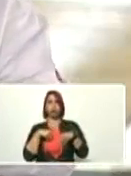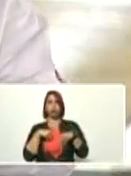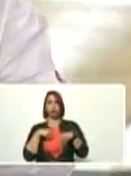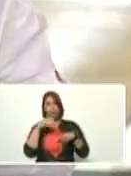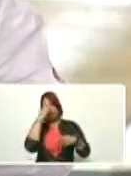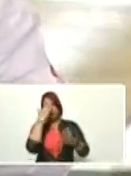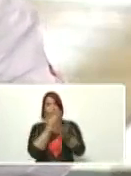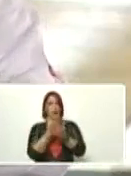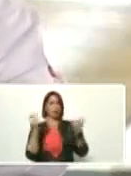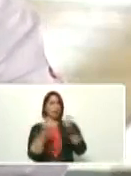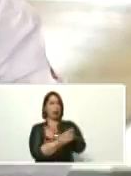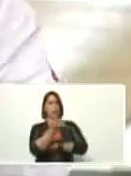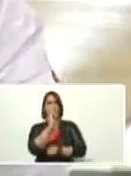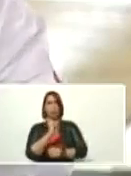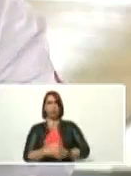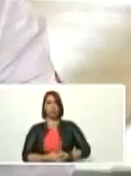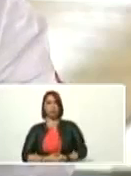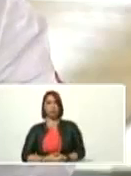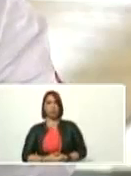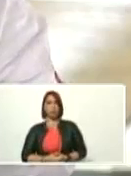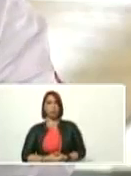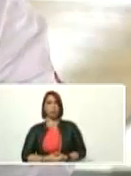frente a los cambios que hay.